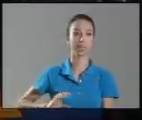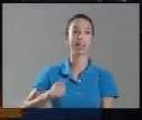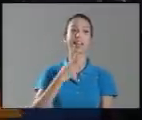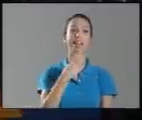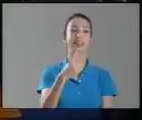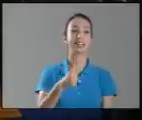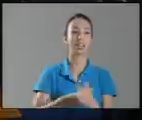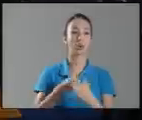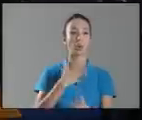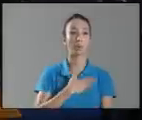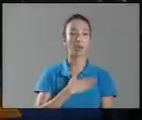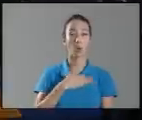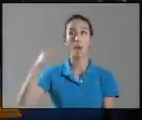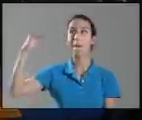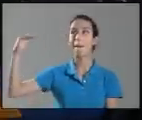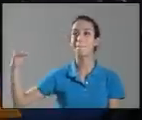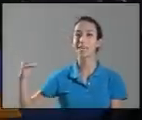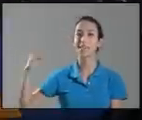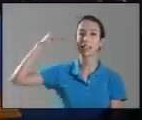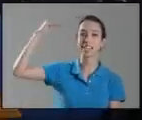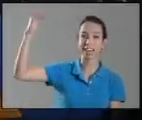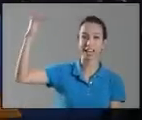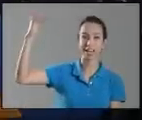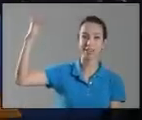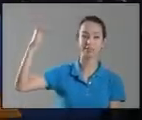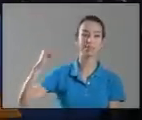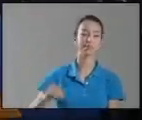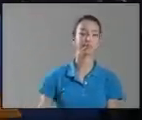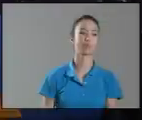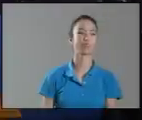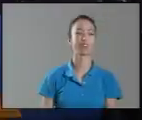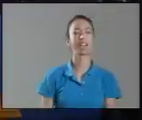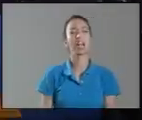de la estatura de la plenitud de Cristo.